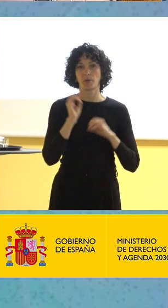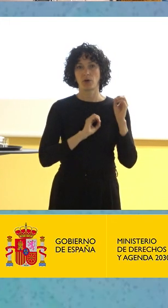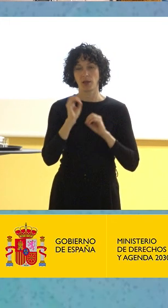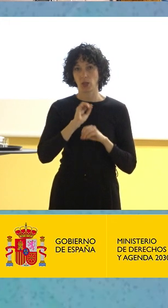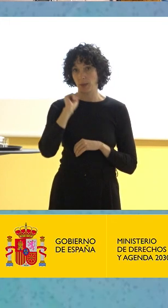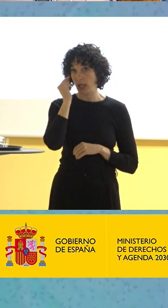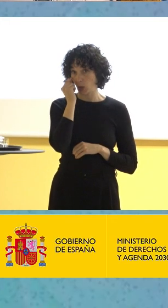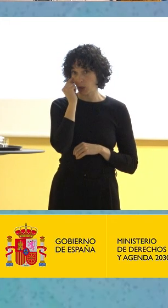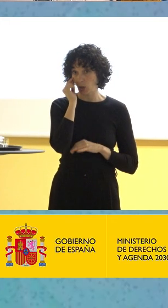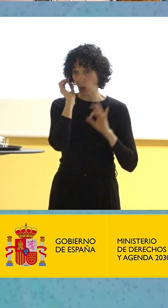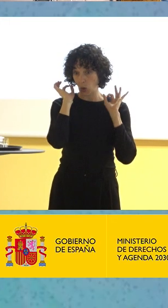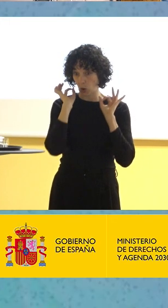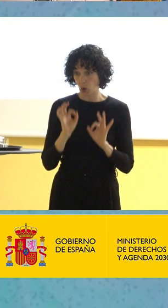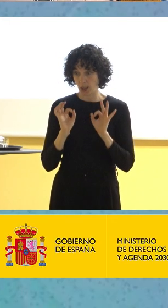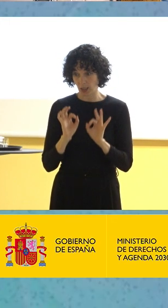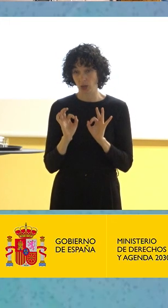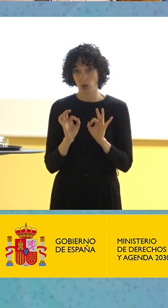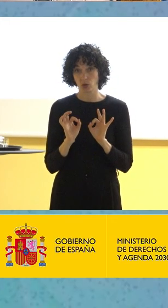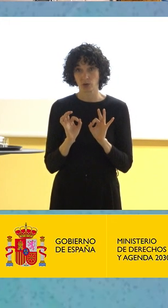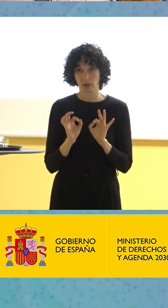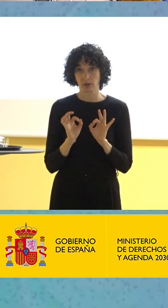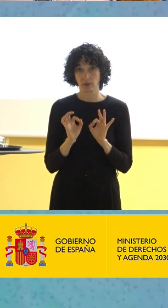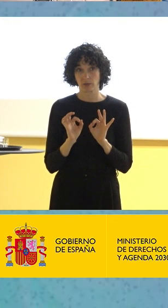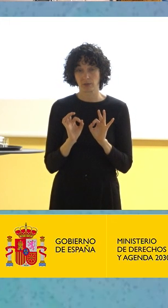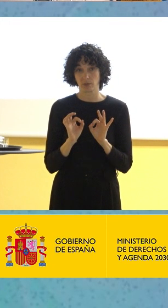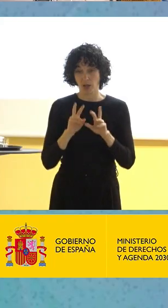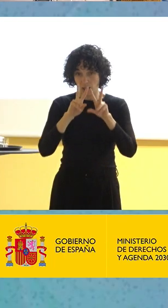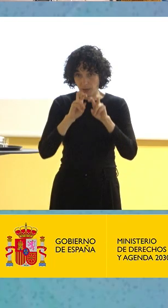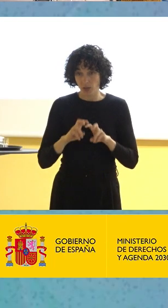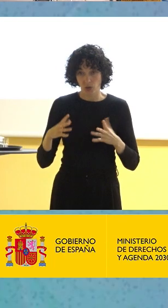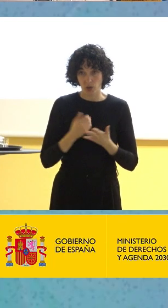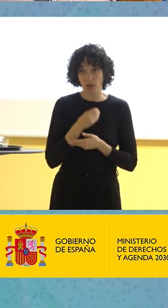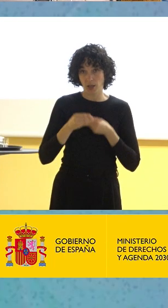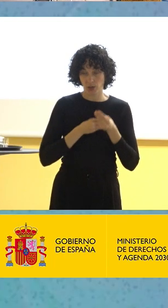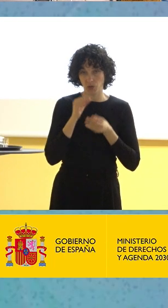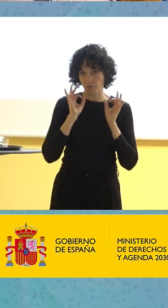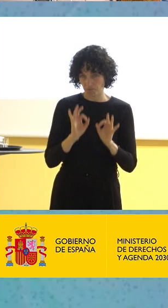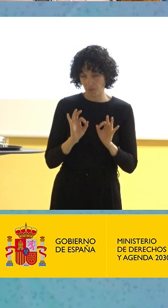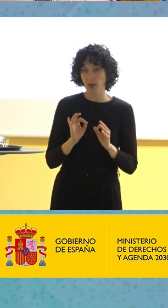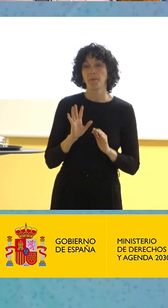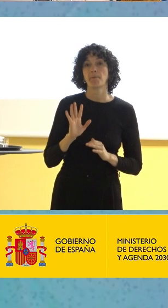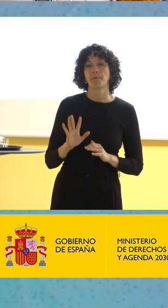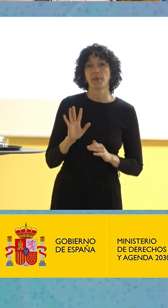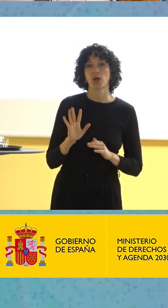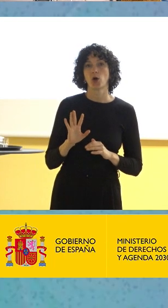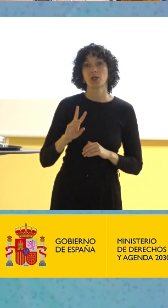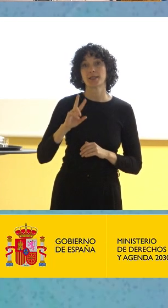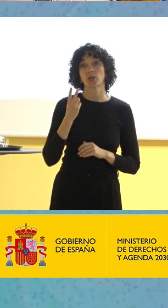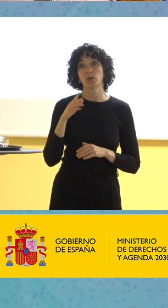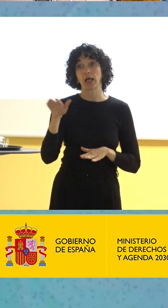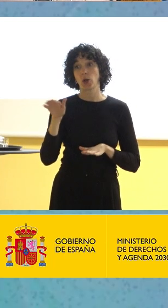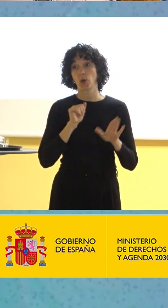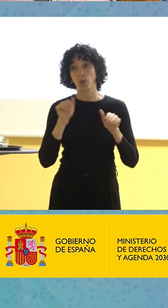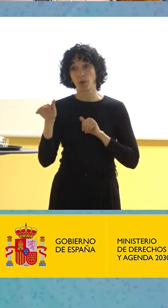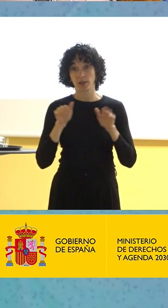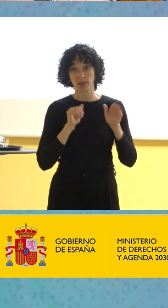diagnóstico concreto de todas las investigaciones que se han realizado, pero es verdad que en su segunda convocatoria, en el